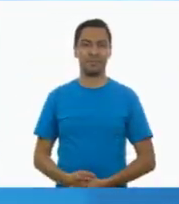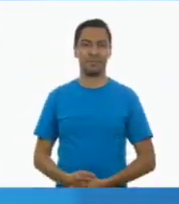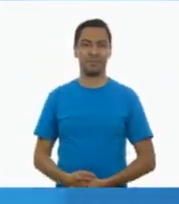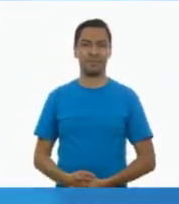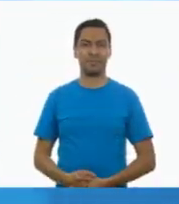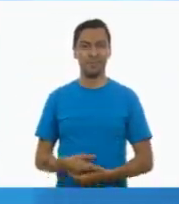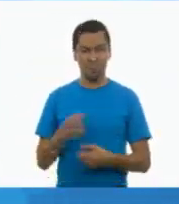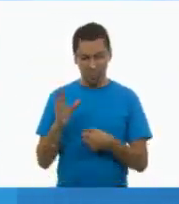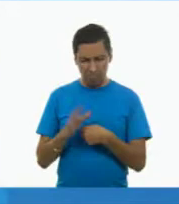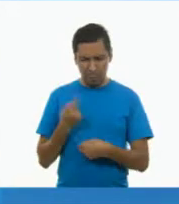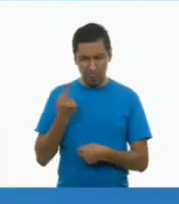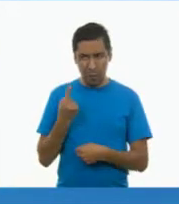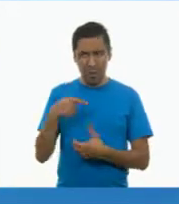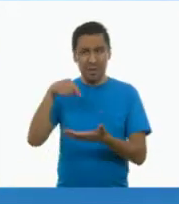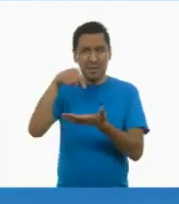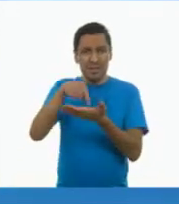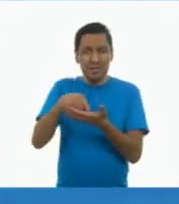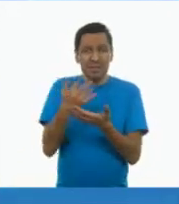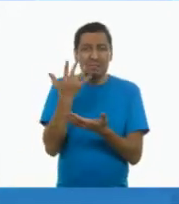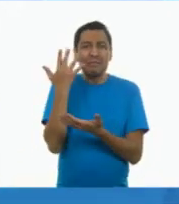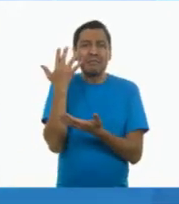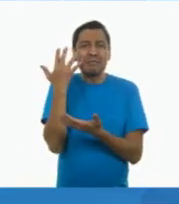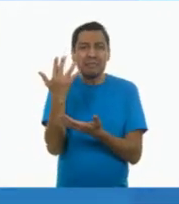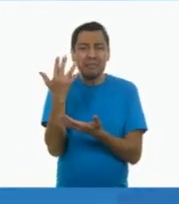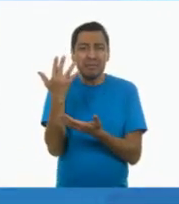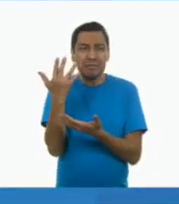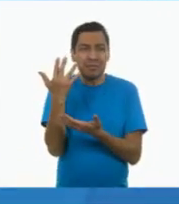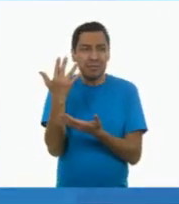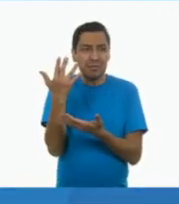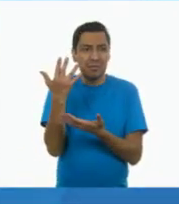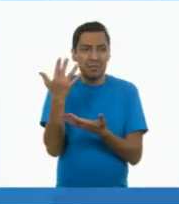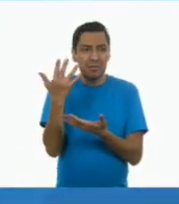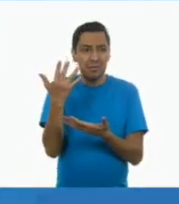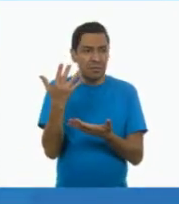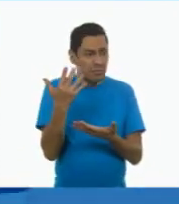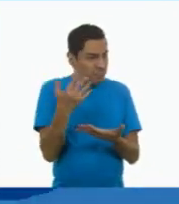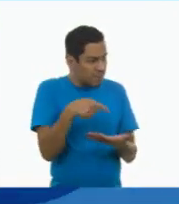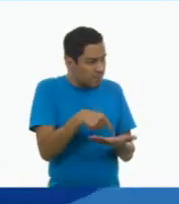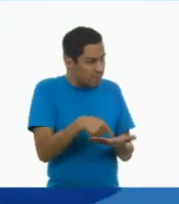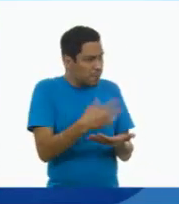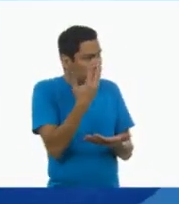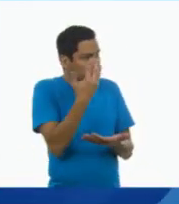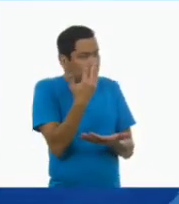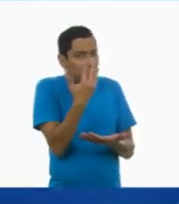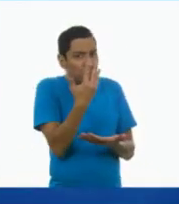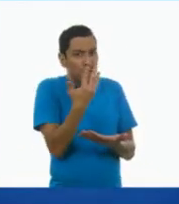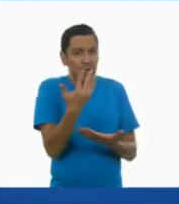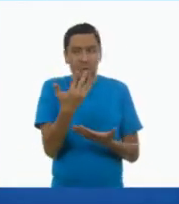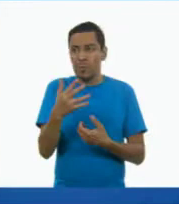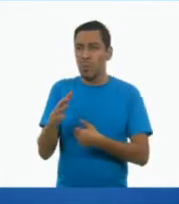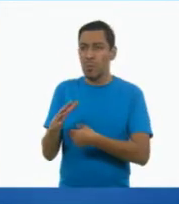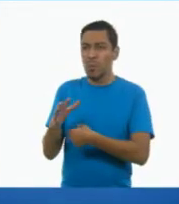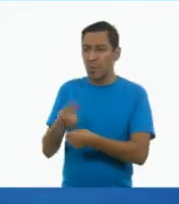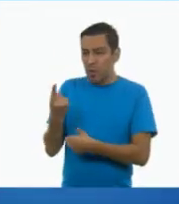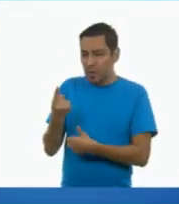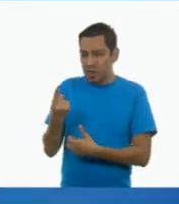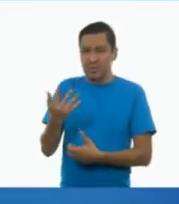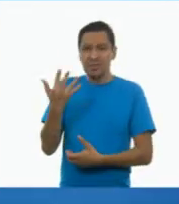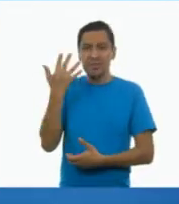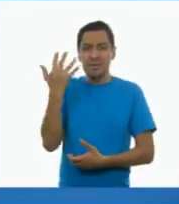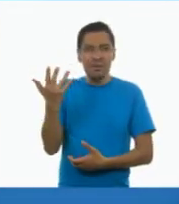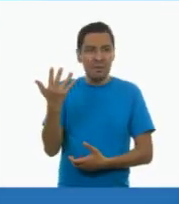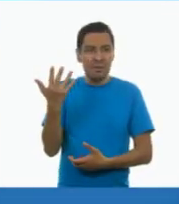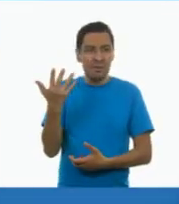Mis, ¿por qué cinco? Porque eso sacaste, Valentina. Pero no me fue tan mal. Si quiere, pregúnteme.